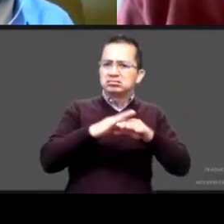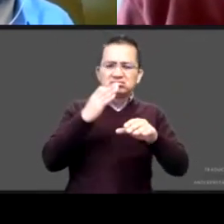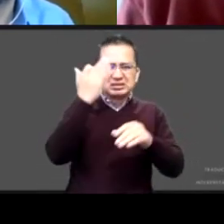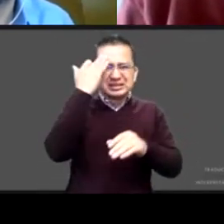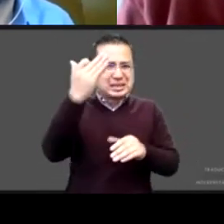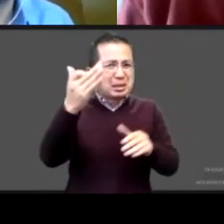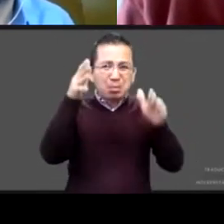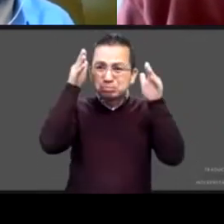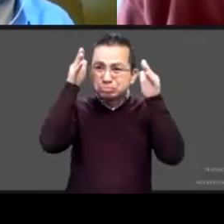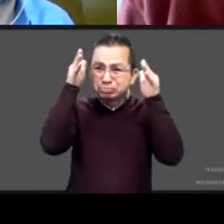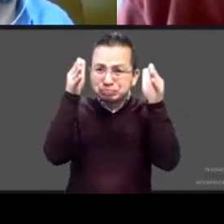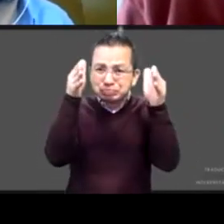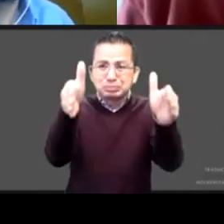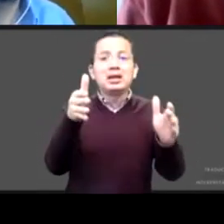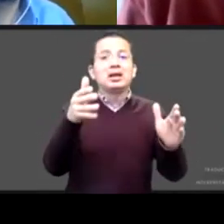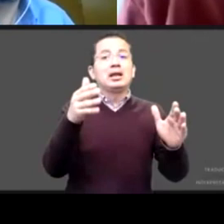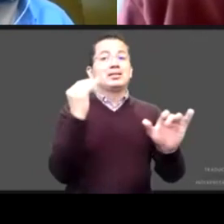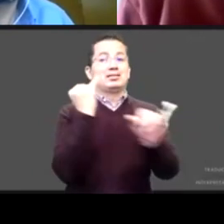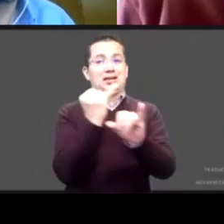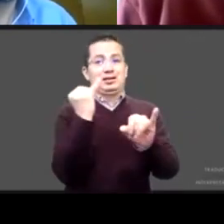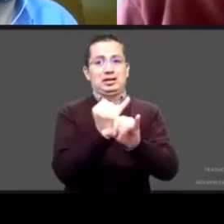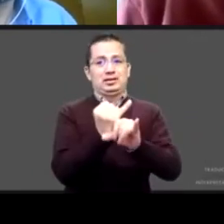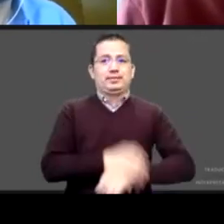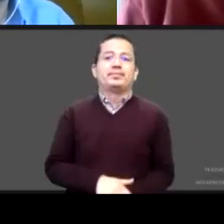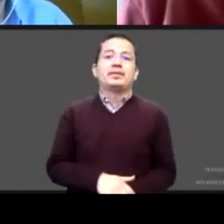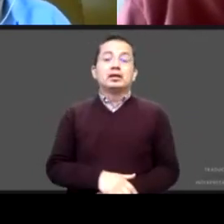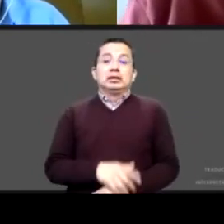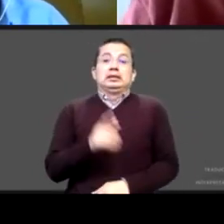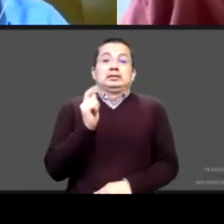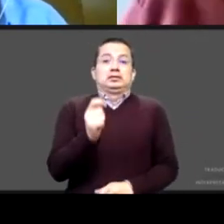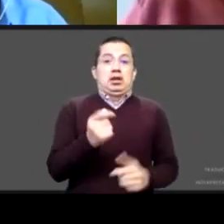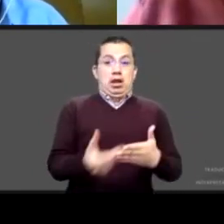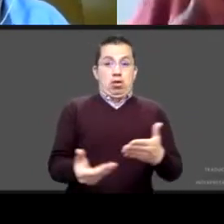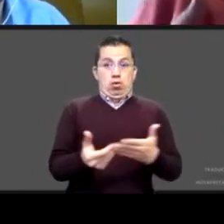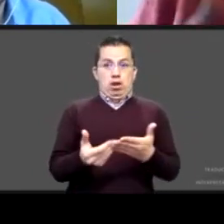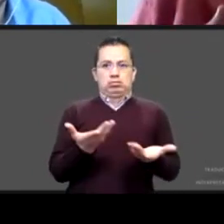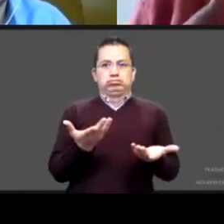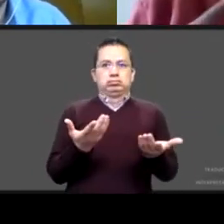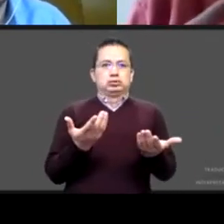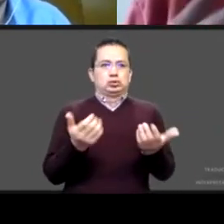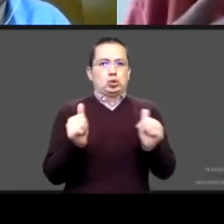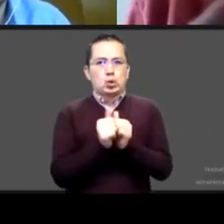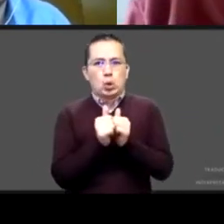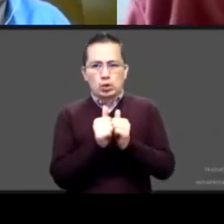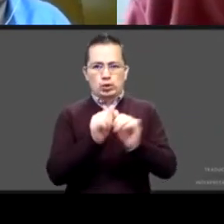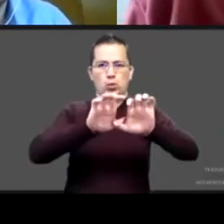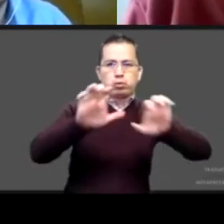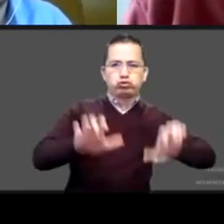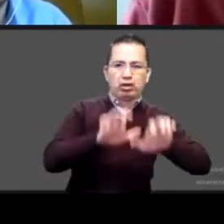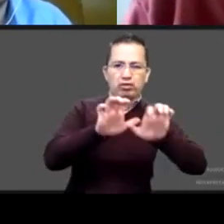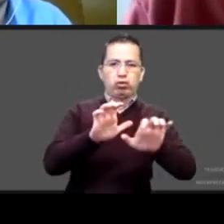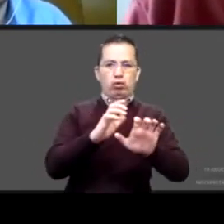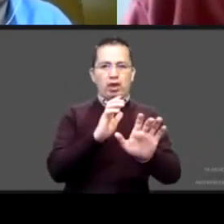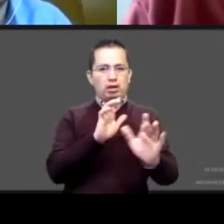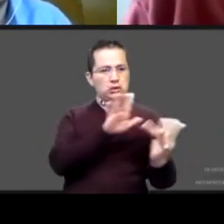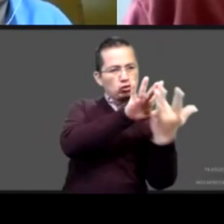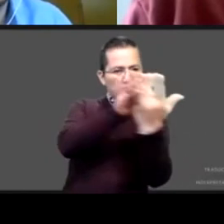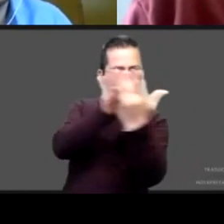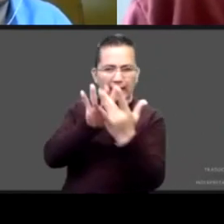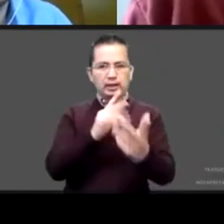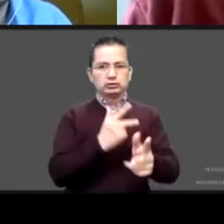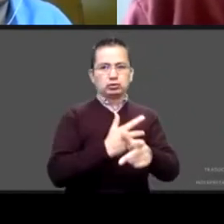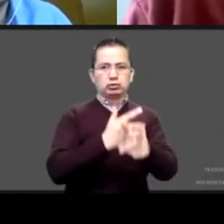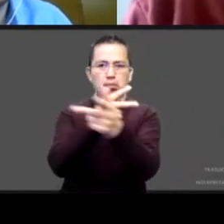esta forma de comunicación a través de la pantalla ha generado un cambio y está generando cambios en estos